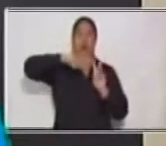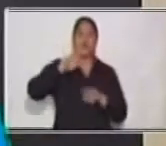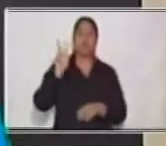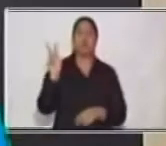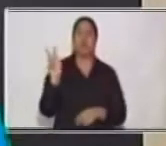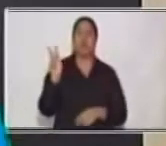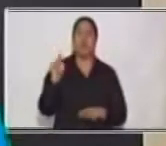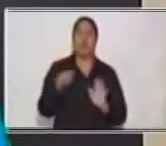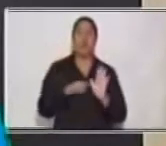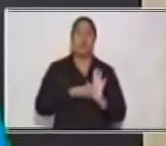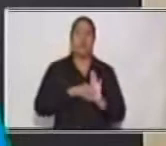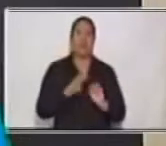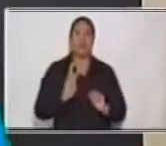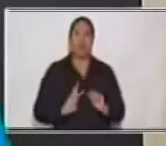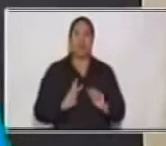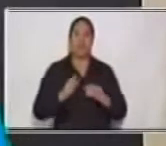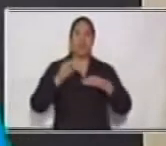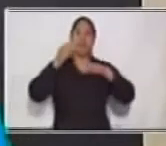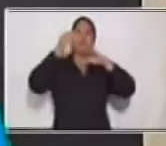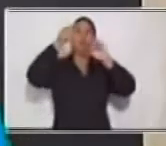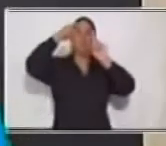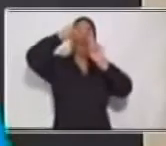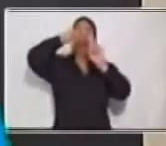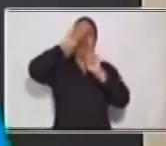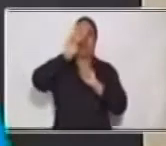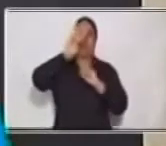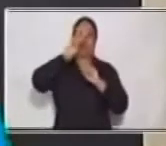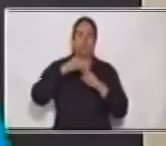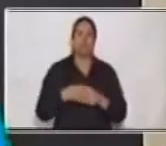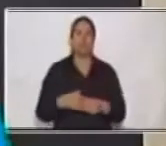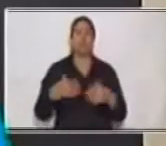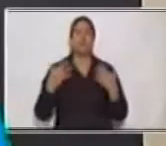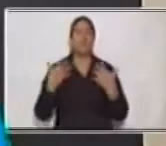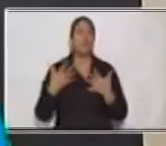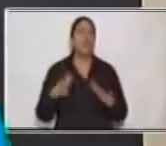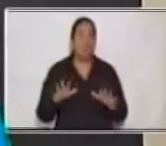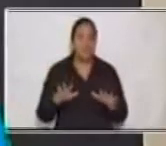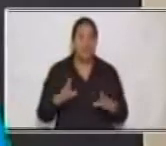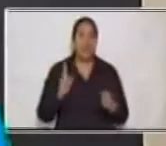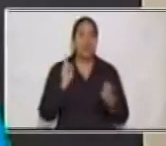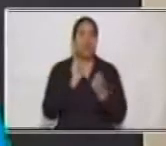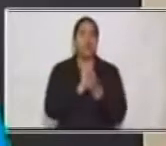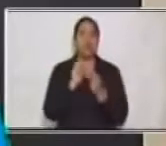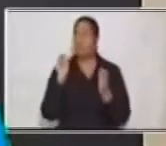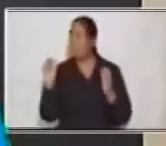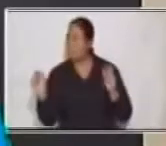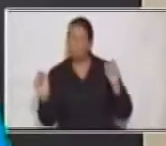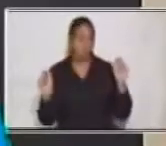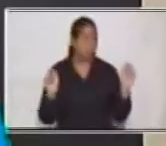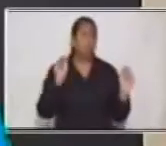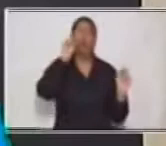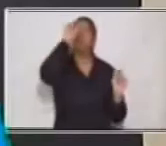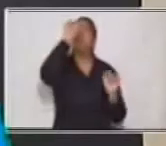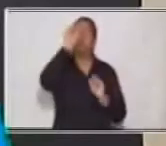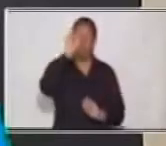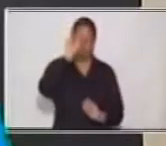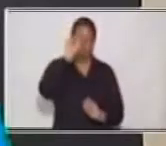más 3. Entonces, como ya encontramos los puntos de corte en el plano cartesiano, podemos